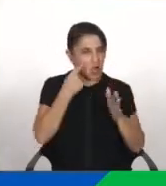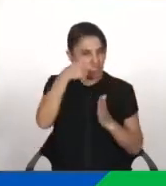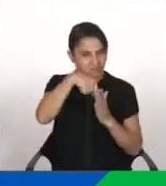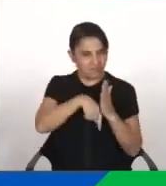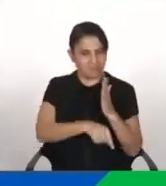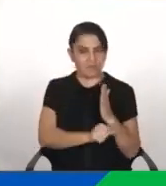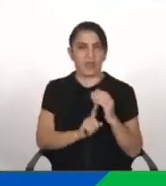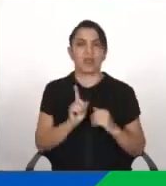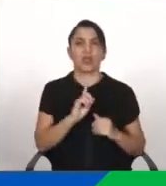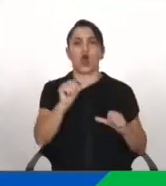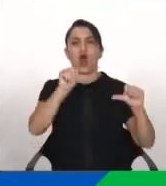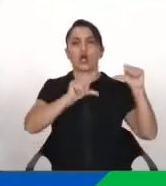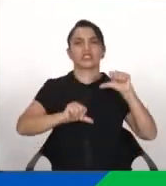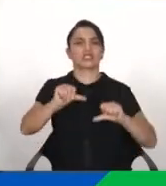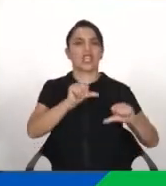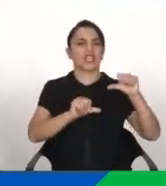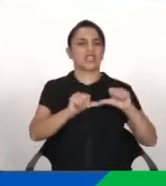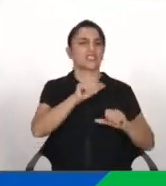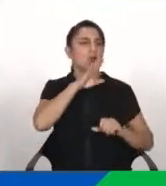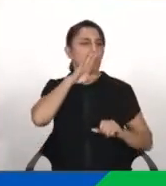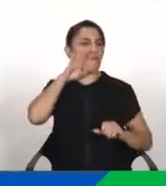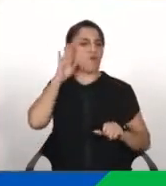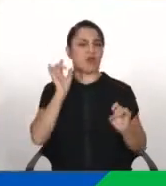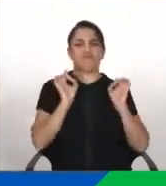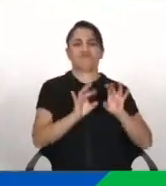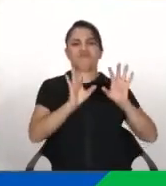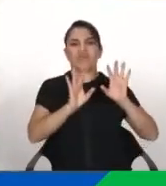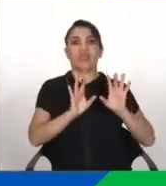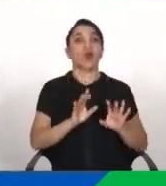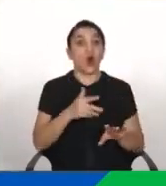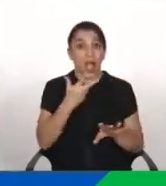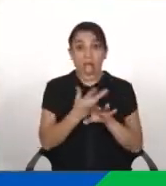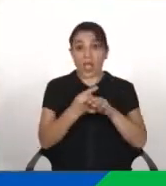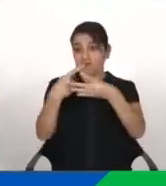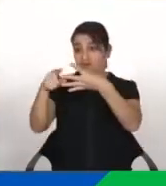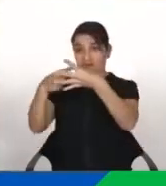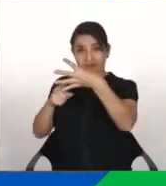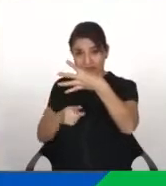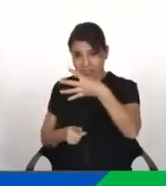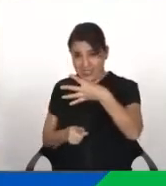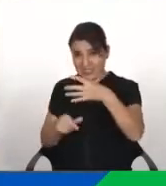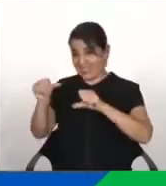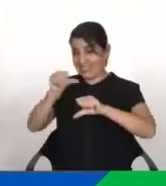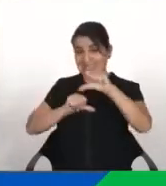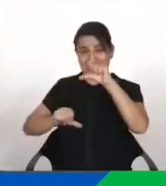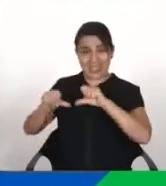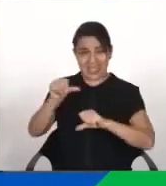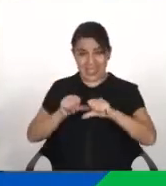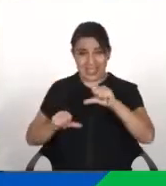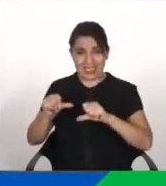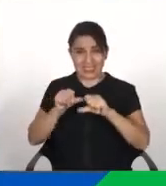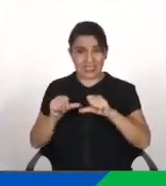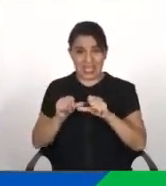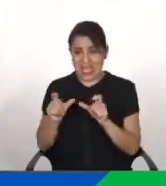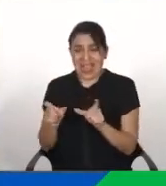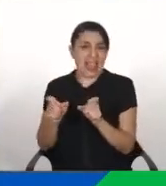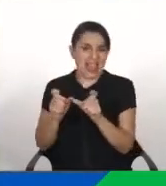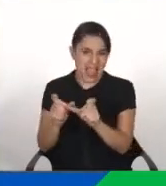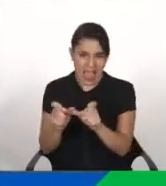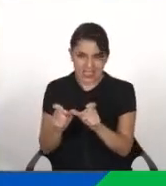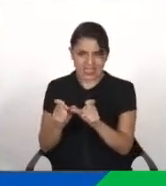una ciencia pura de por sí, sino que se nutre de la inmunología, de la microbiología, de la biología del cáncer, o sea, de un